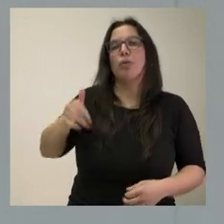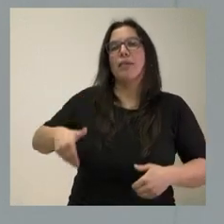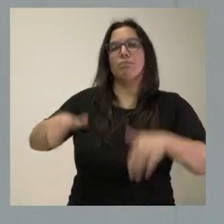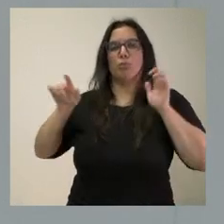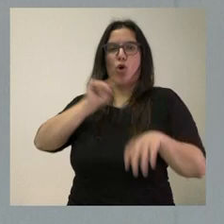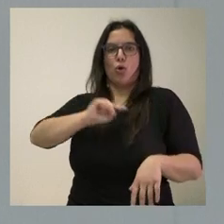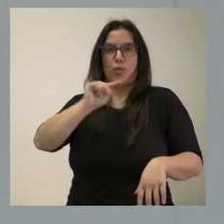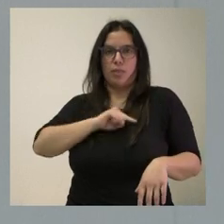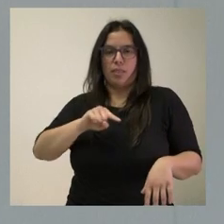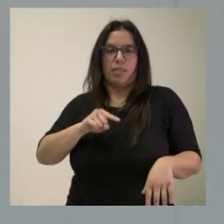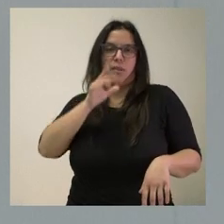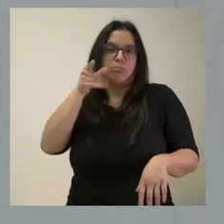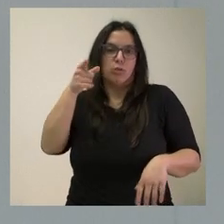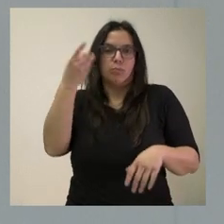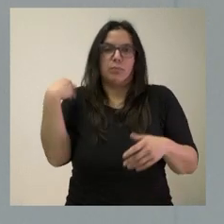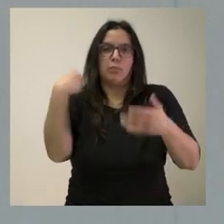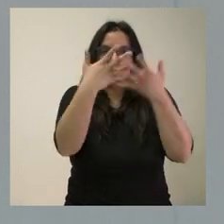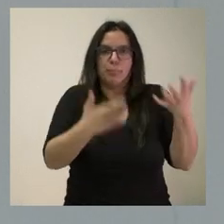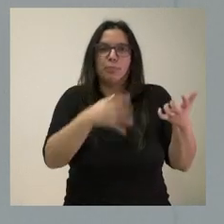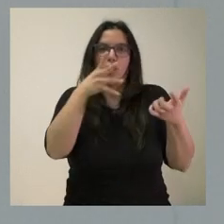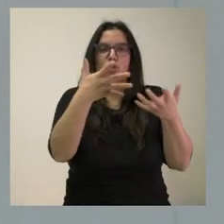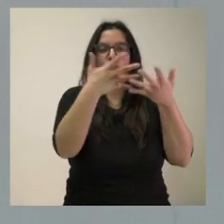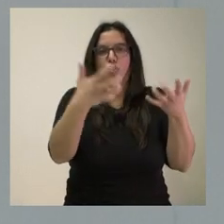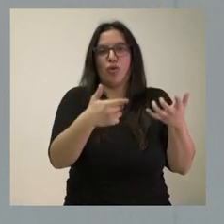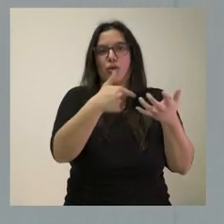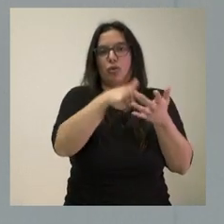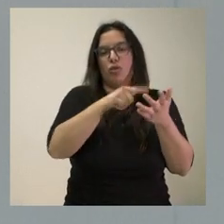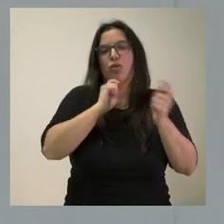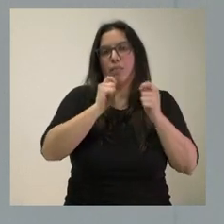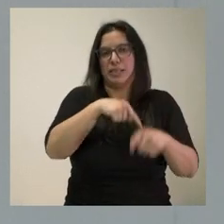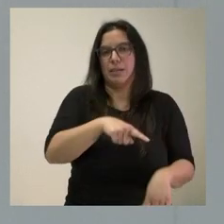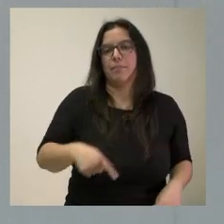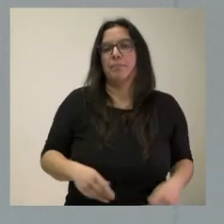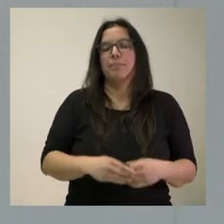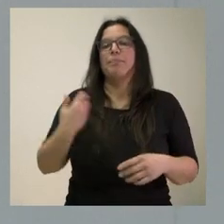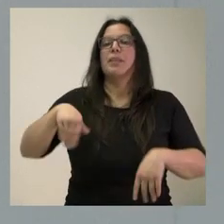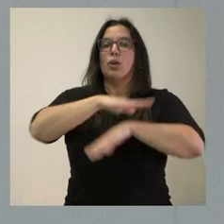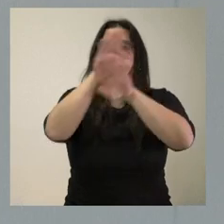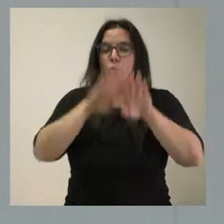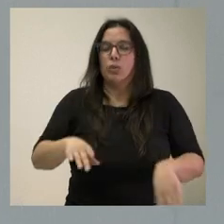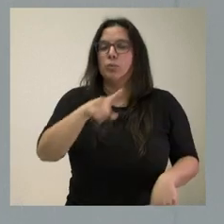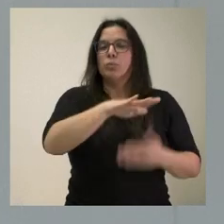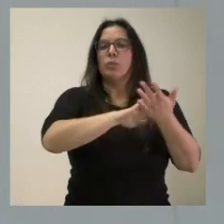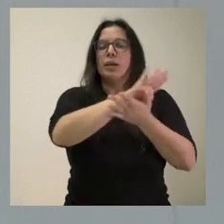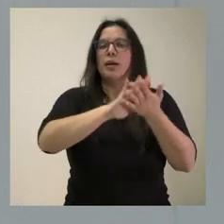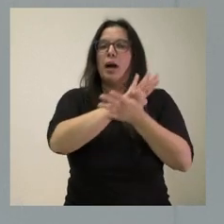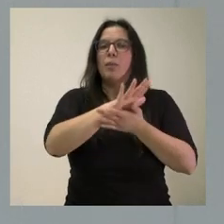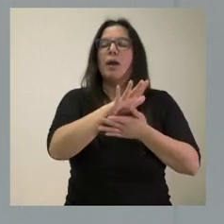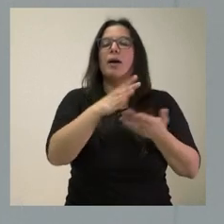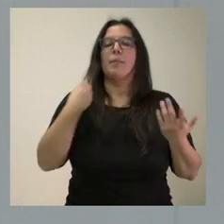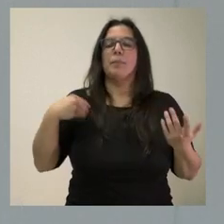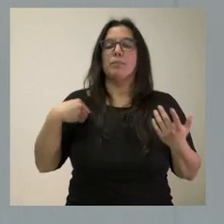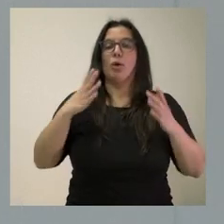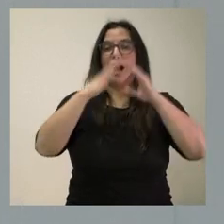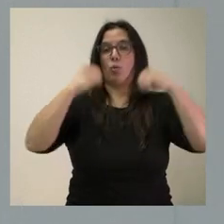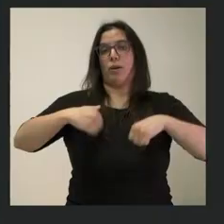contenido de esa parte de la nota de prensa. Y luego, ya por último, habla usted de que entra dentro del acuerdo